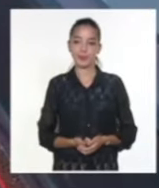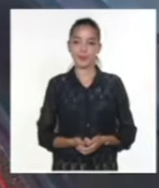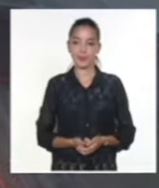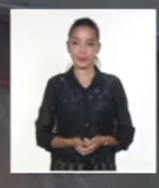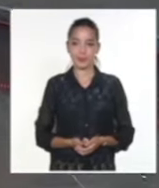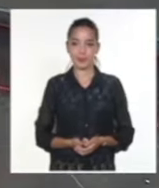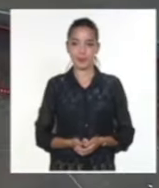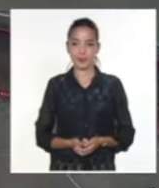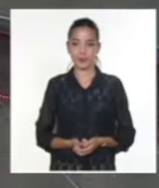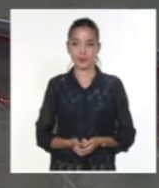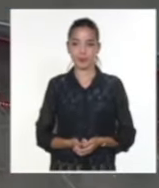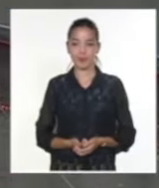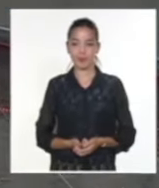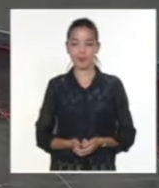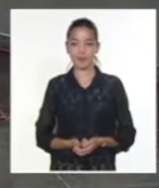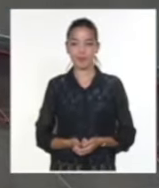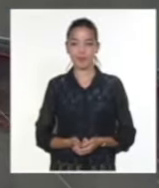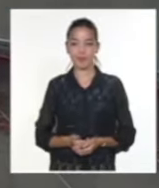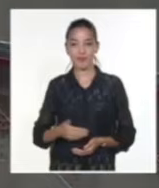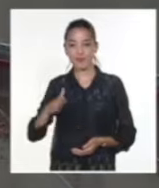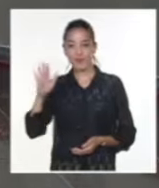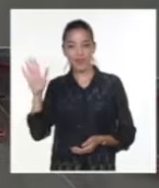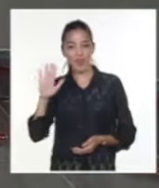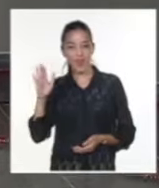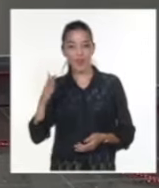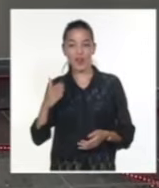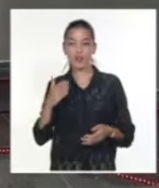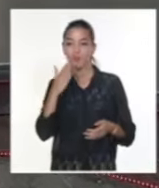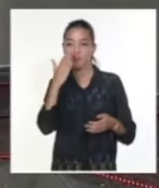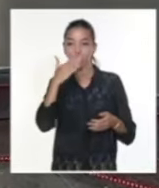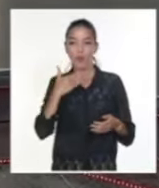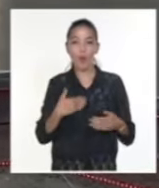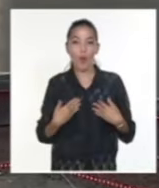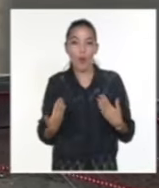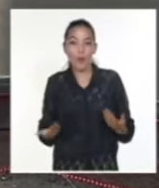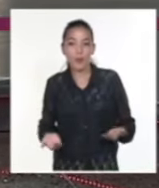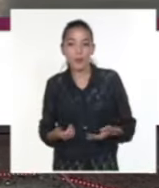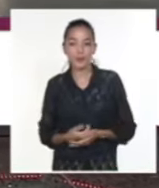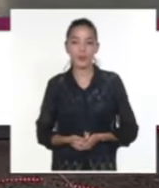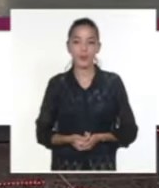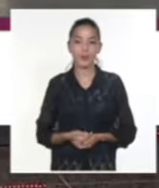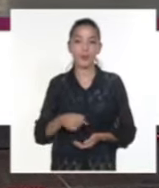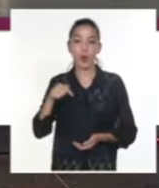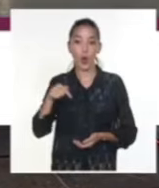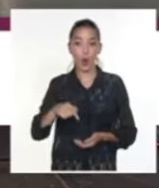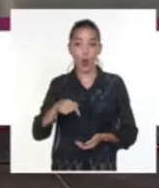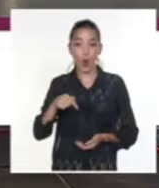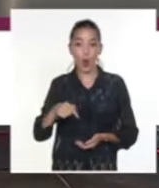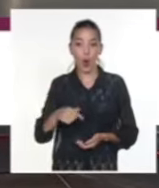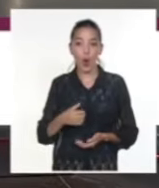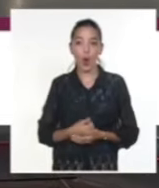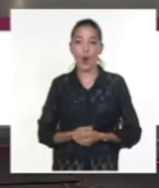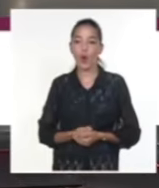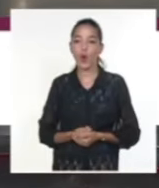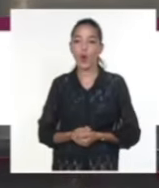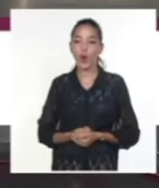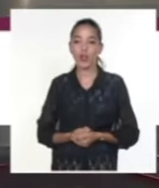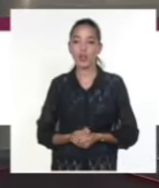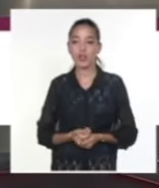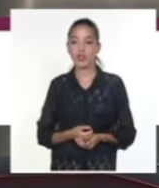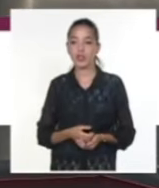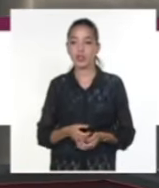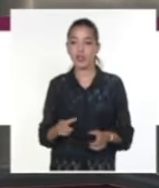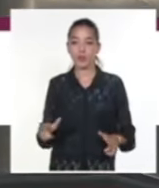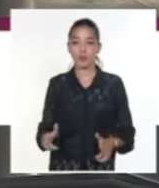Hola, ¿qué tal, mis amigos? Gracias por acompañarme en esta jornada en la que está de cumpleaños el líder de la Revolución Cubana, Raúl Castro Ruz.